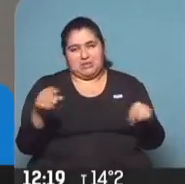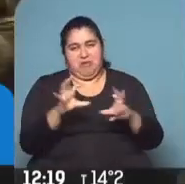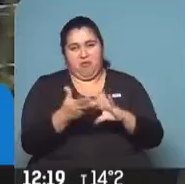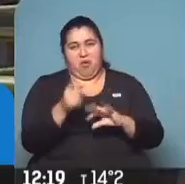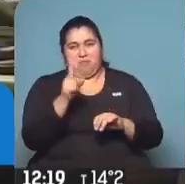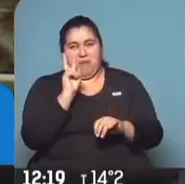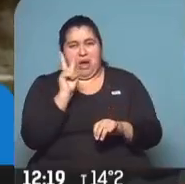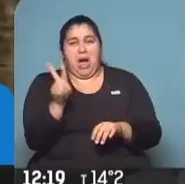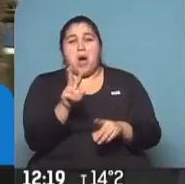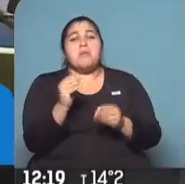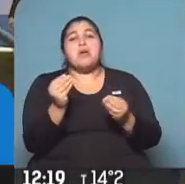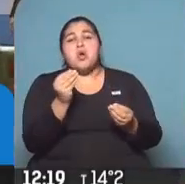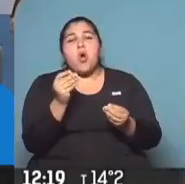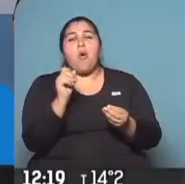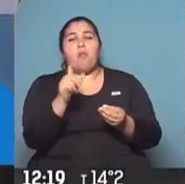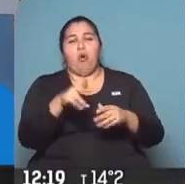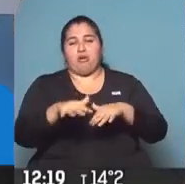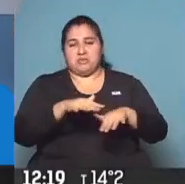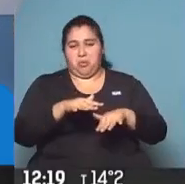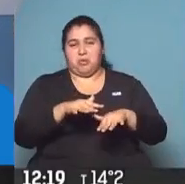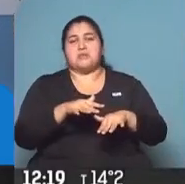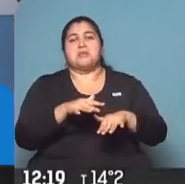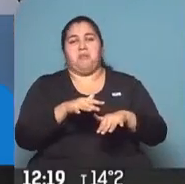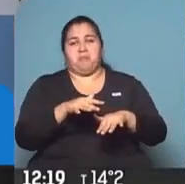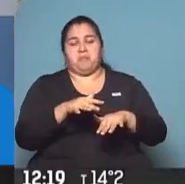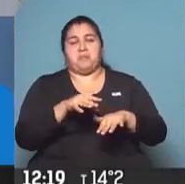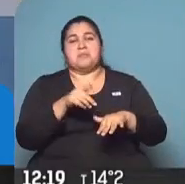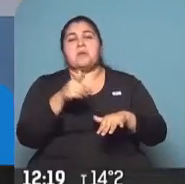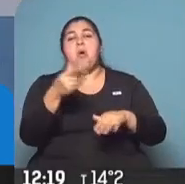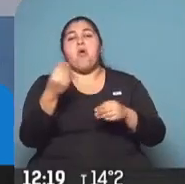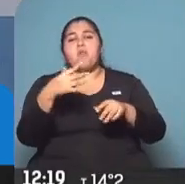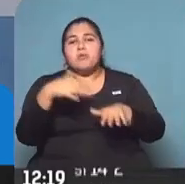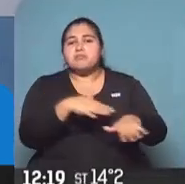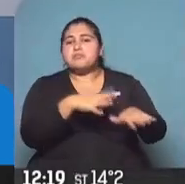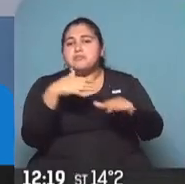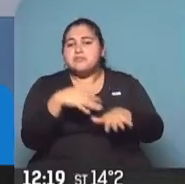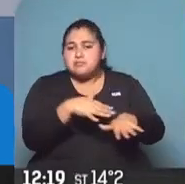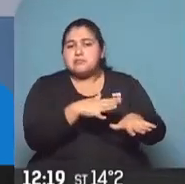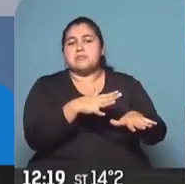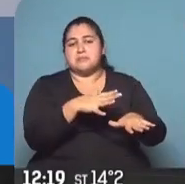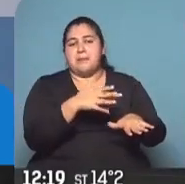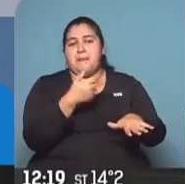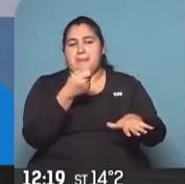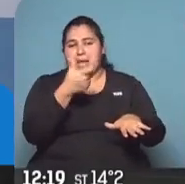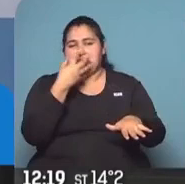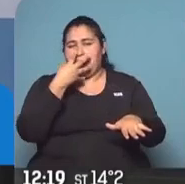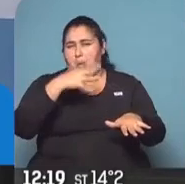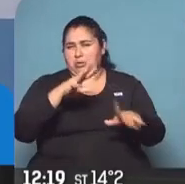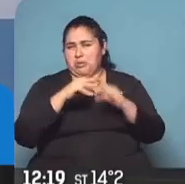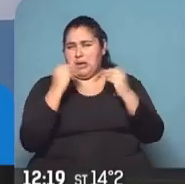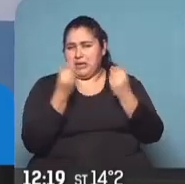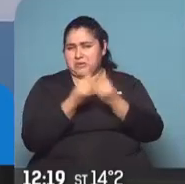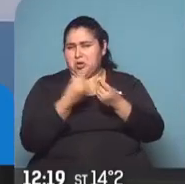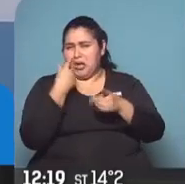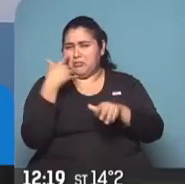vamos a verlo entonces que hayamos dicho con estas tropas que comienzan casi cuatro a mil en total